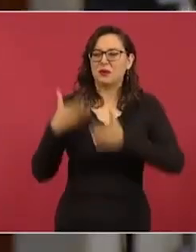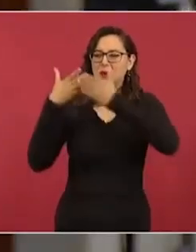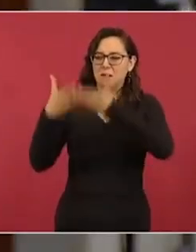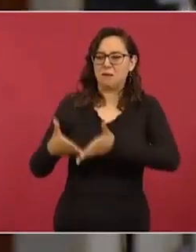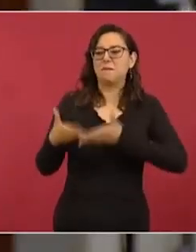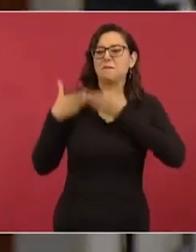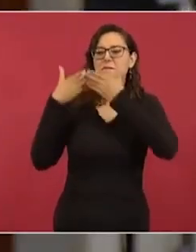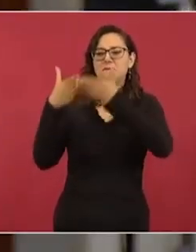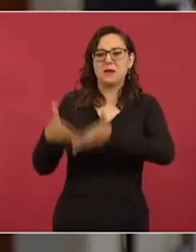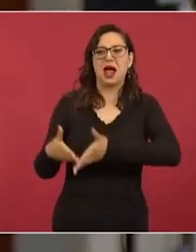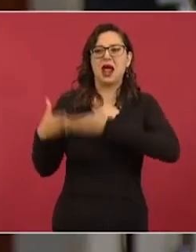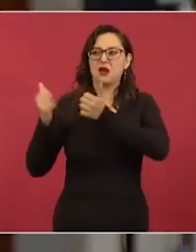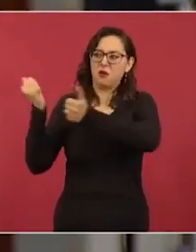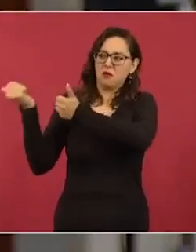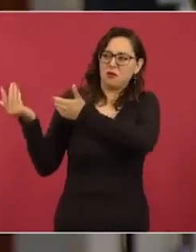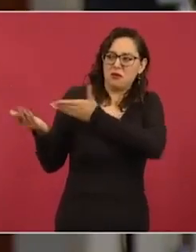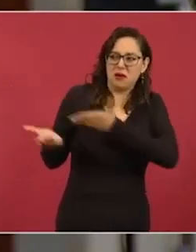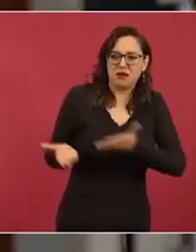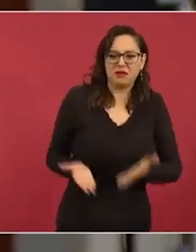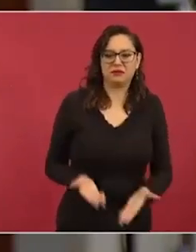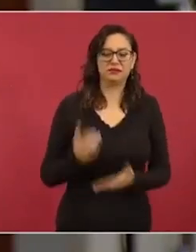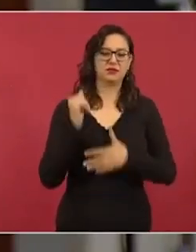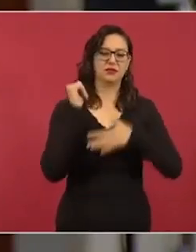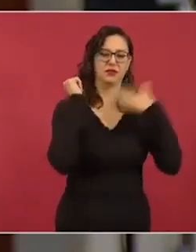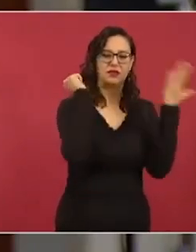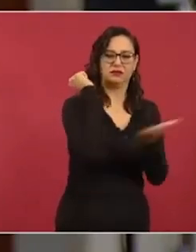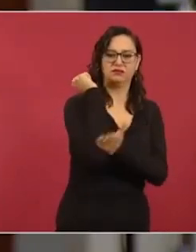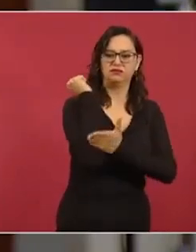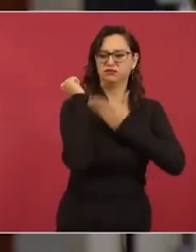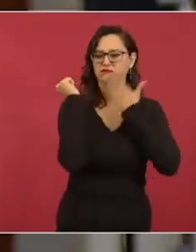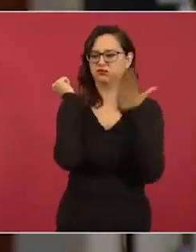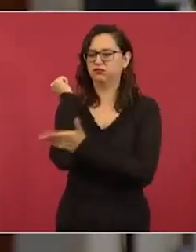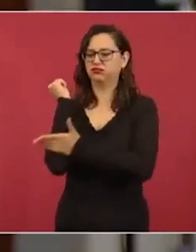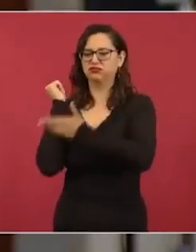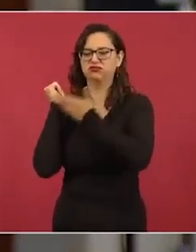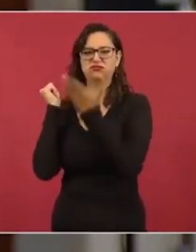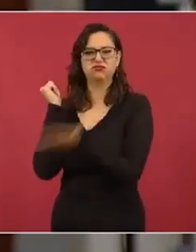de Europa para el palo de tinte,